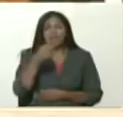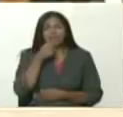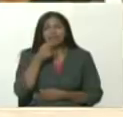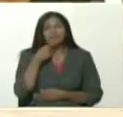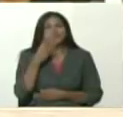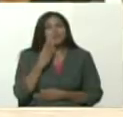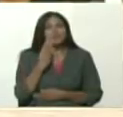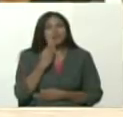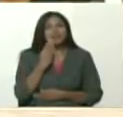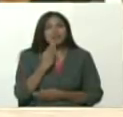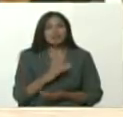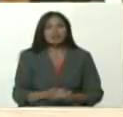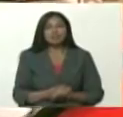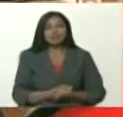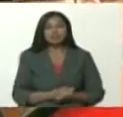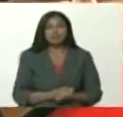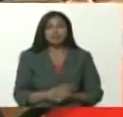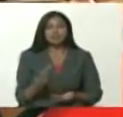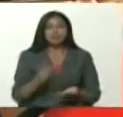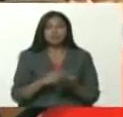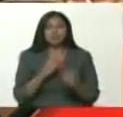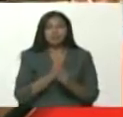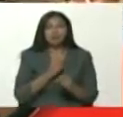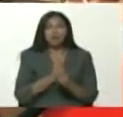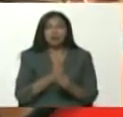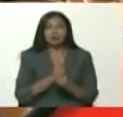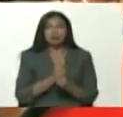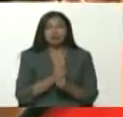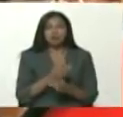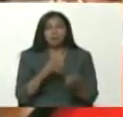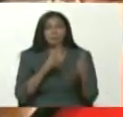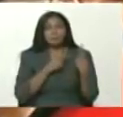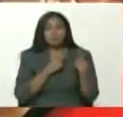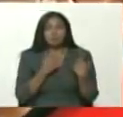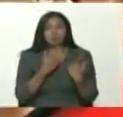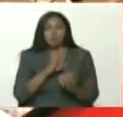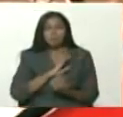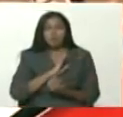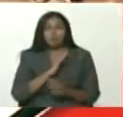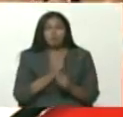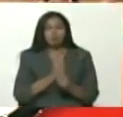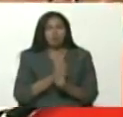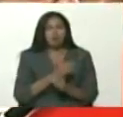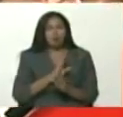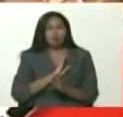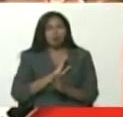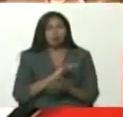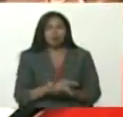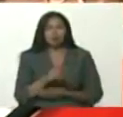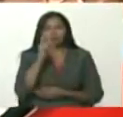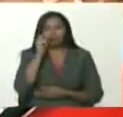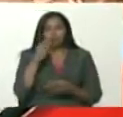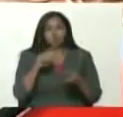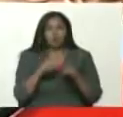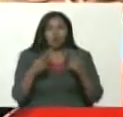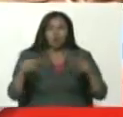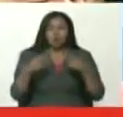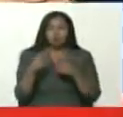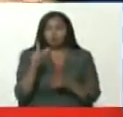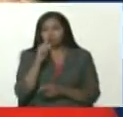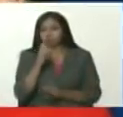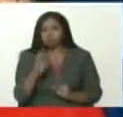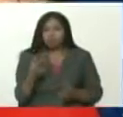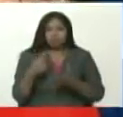experiencia. Estuvieron trabajando, presidente, por su propia cuenta con los muchachos. No solamente con música, sino con